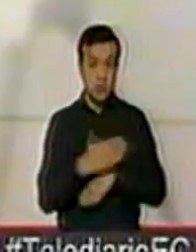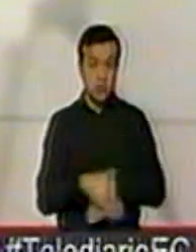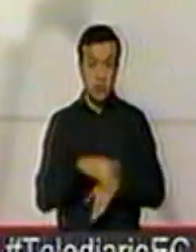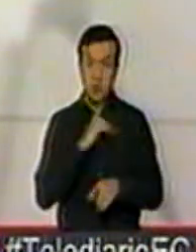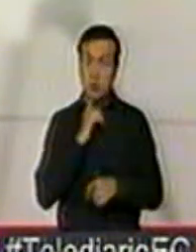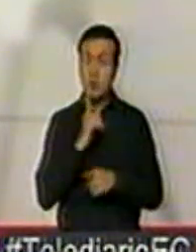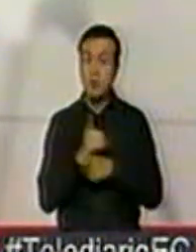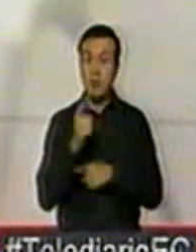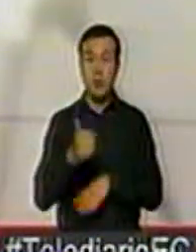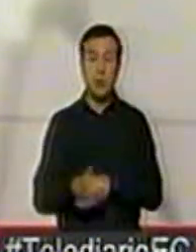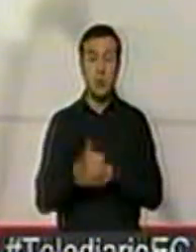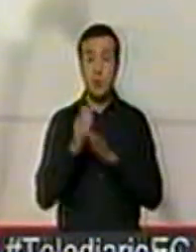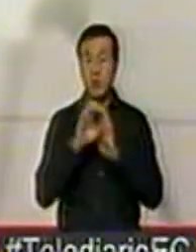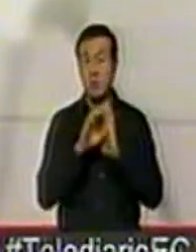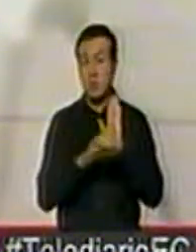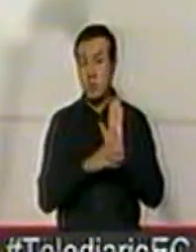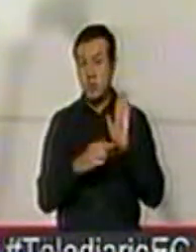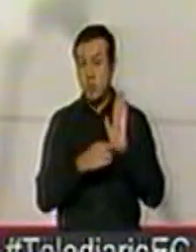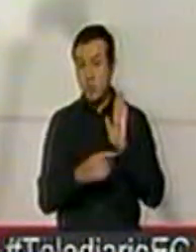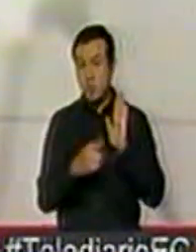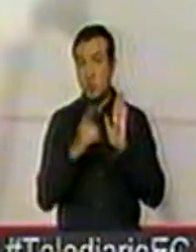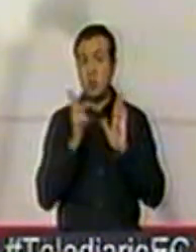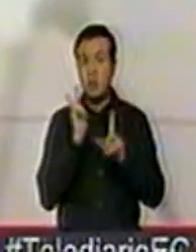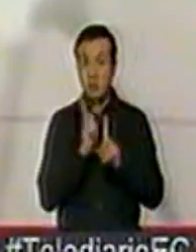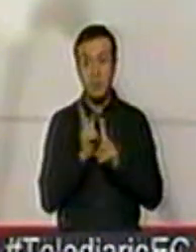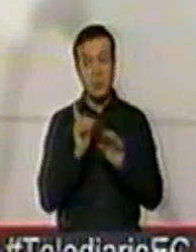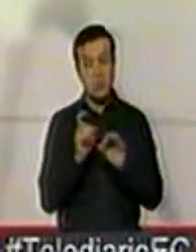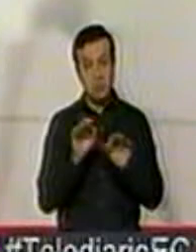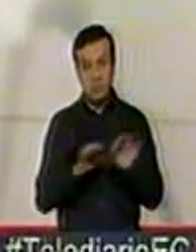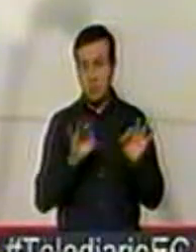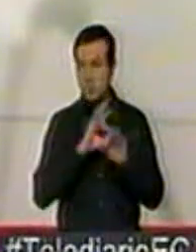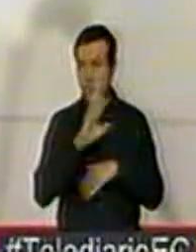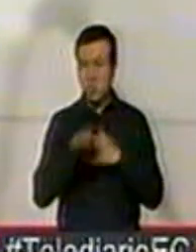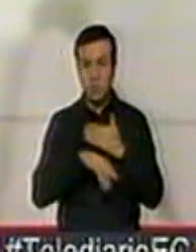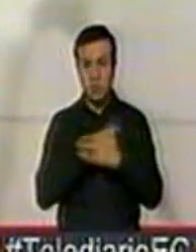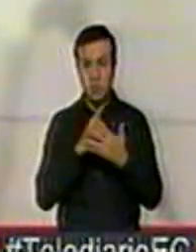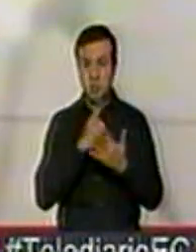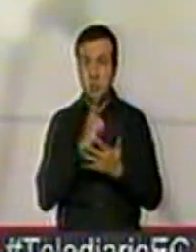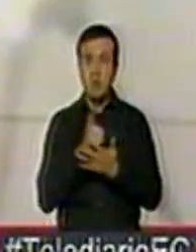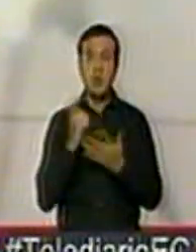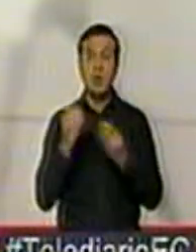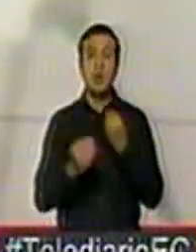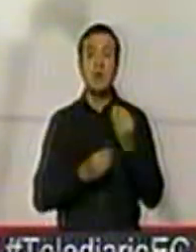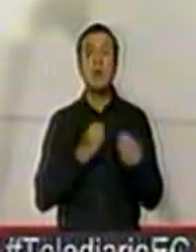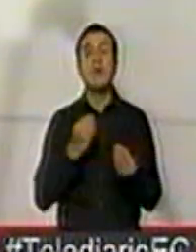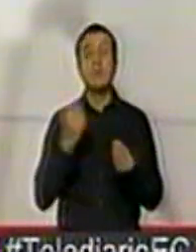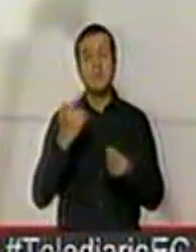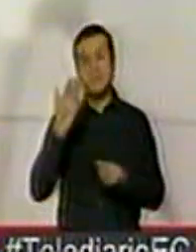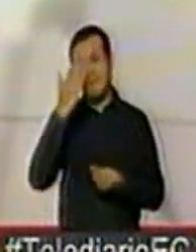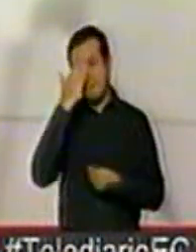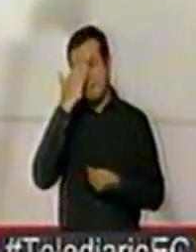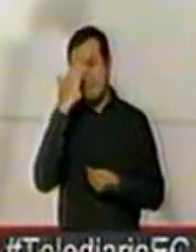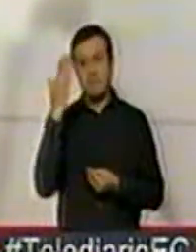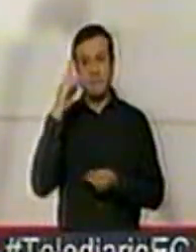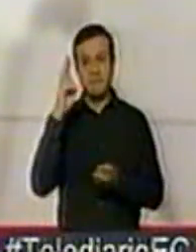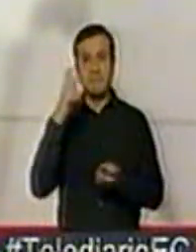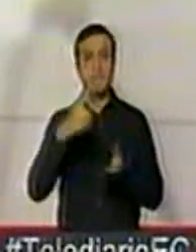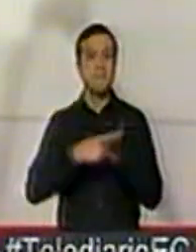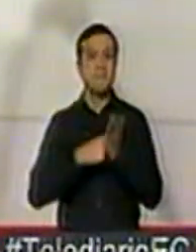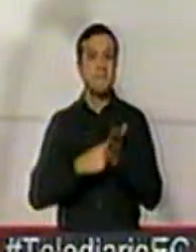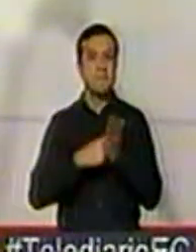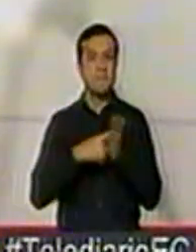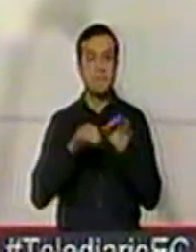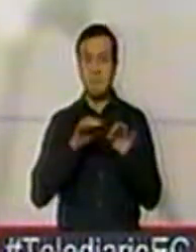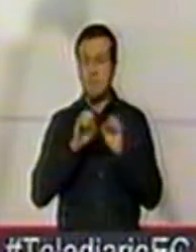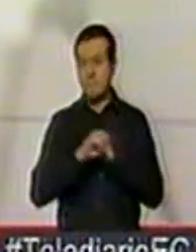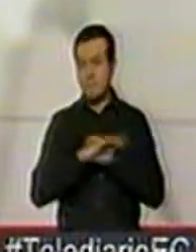blindado por la Corte Constitucional, son otro de los argumentos. Todo esto debe conocérselo en el Pleno,